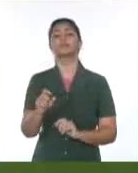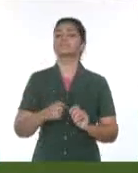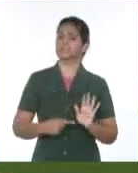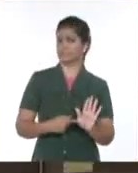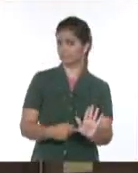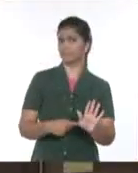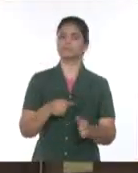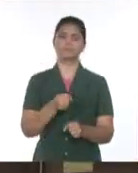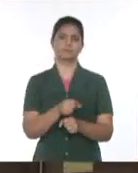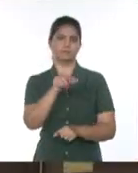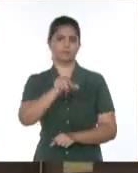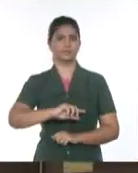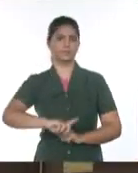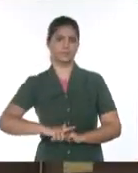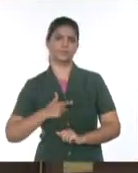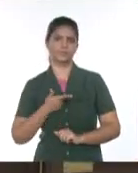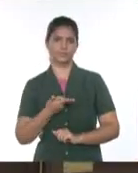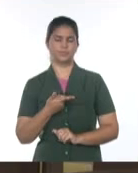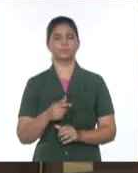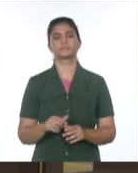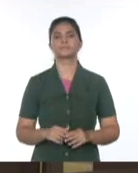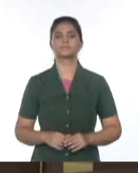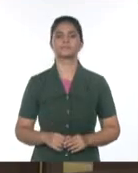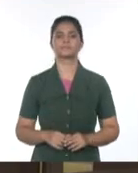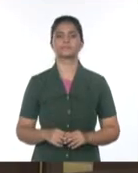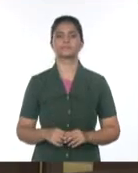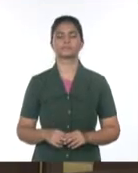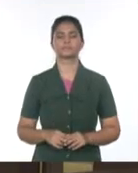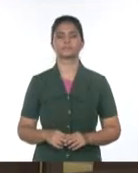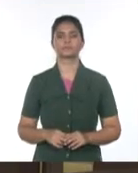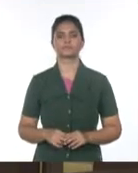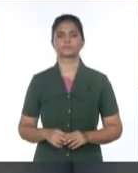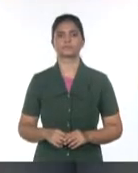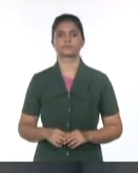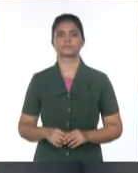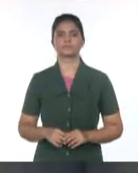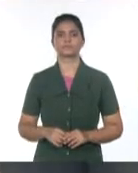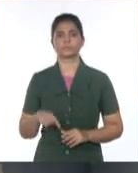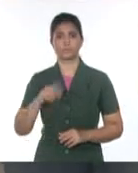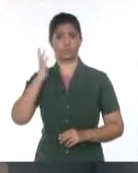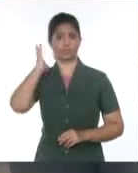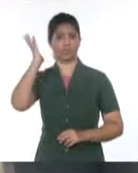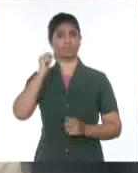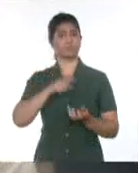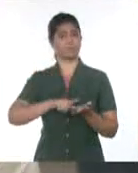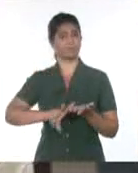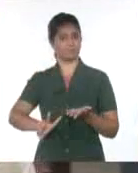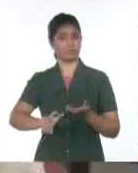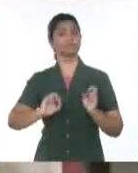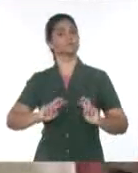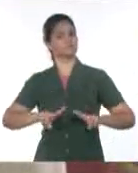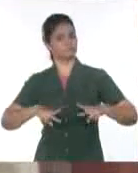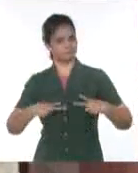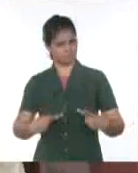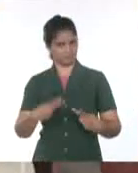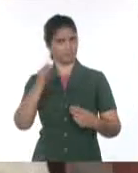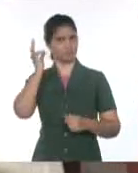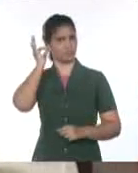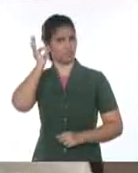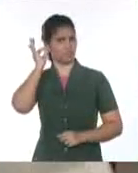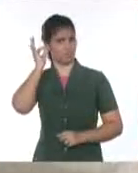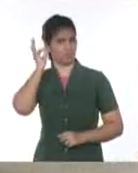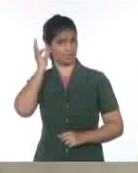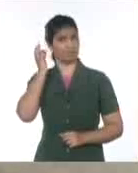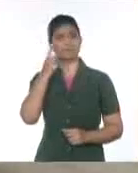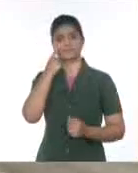cultura. Ha sido ratificada en esta conferencia provincial la compañera Danailis Toledo Sánchez, que tiene un